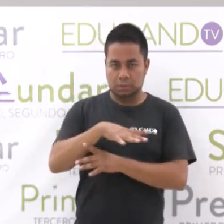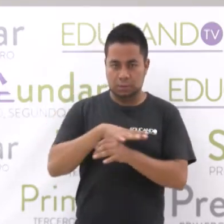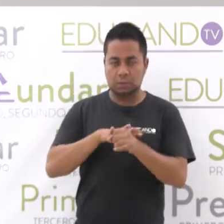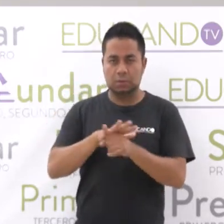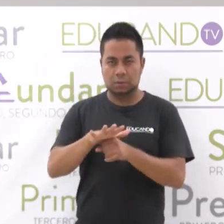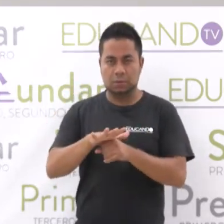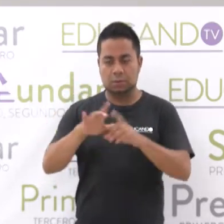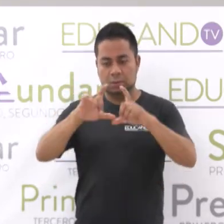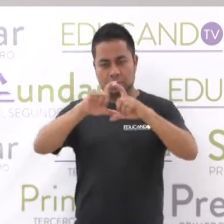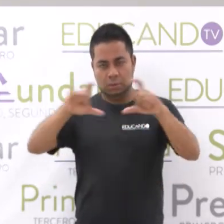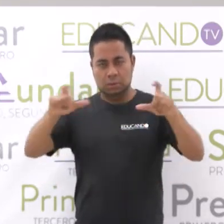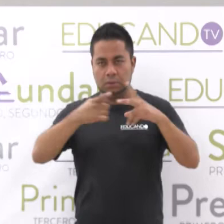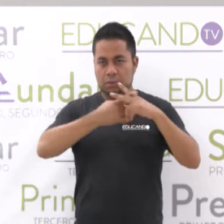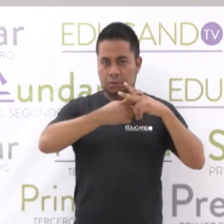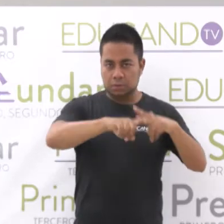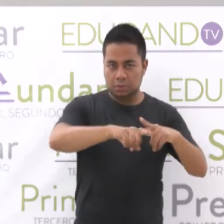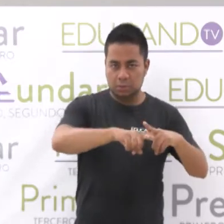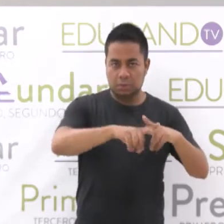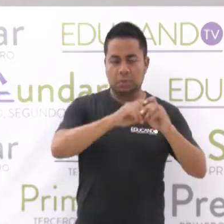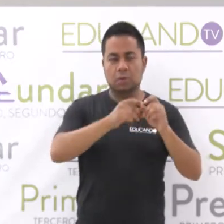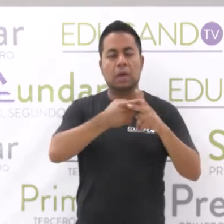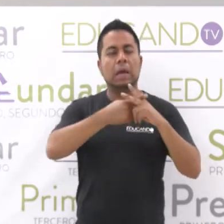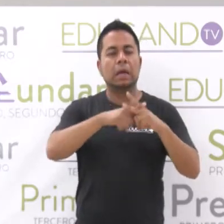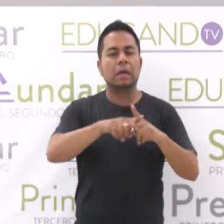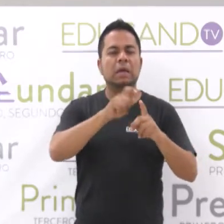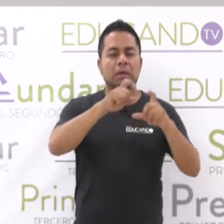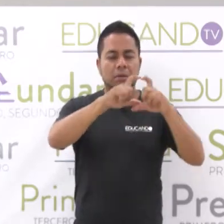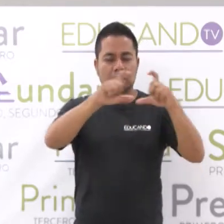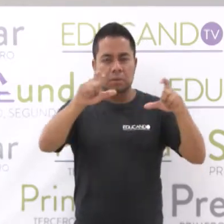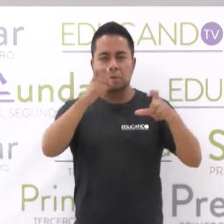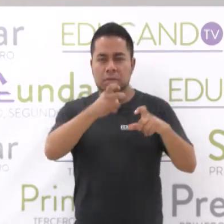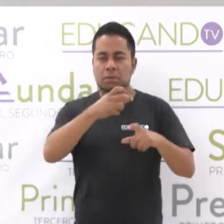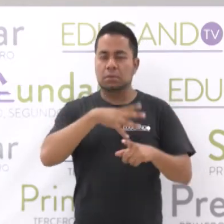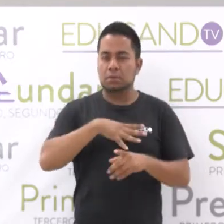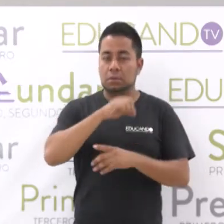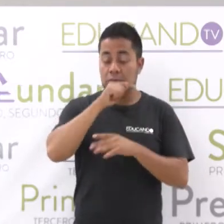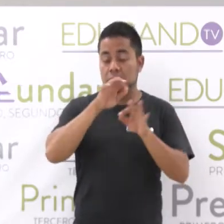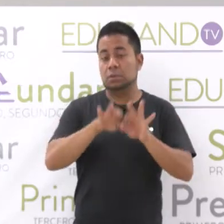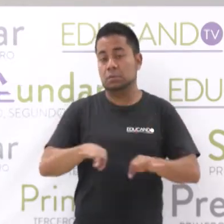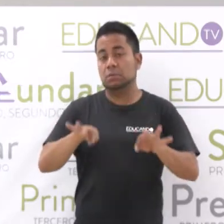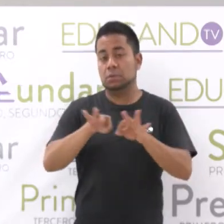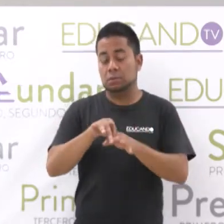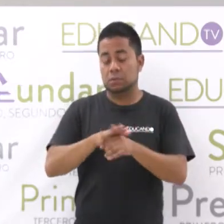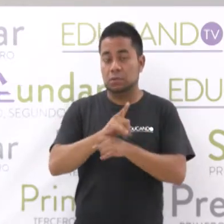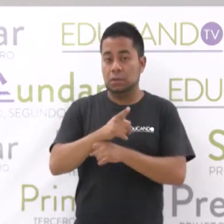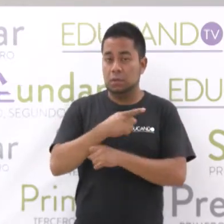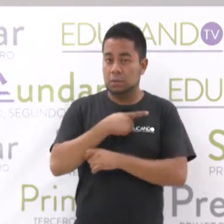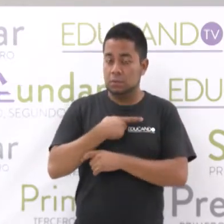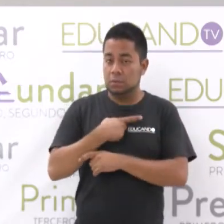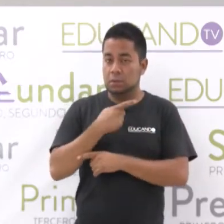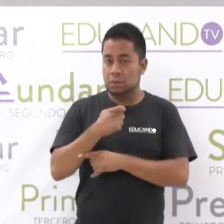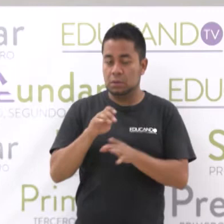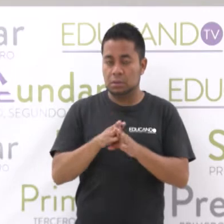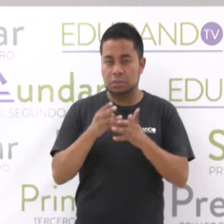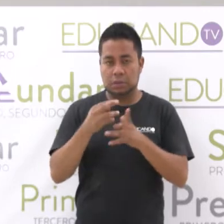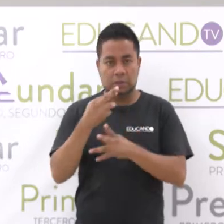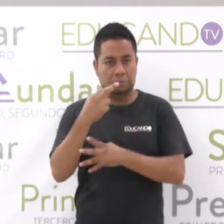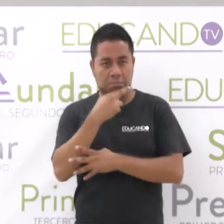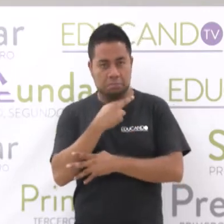el párrafo inicial o de entrada. Ahí este párrafo también es muy importante porque ahí debemos de